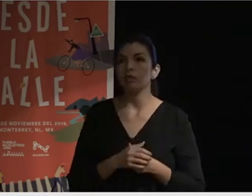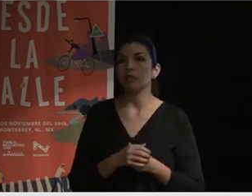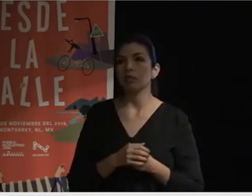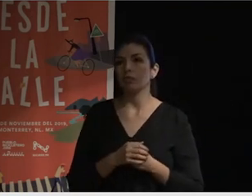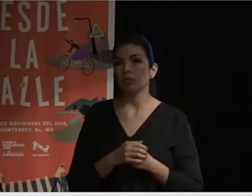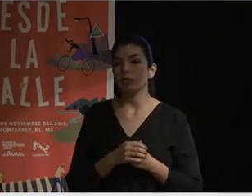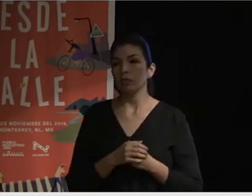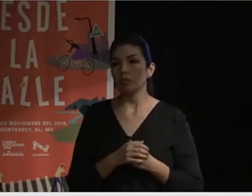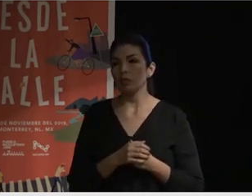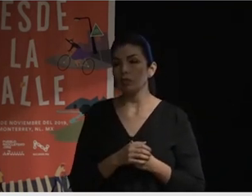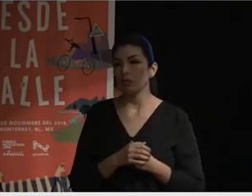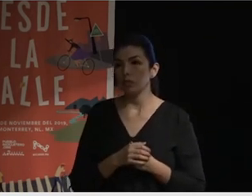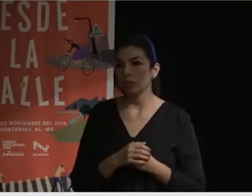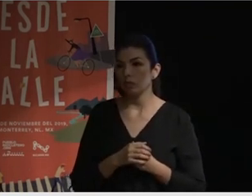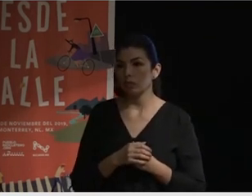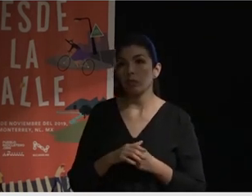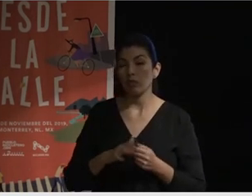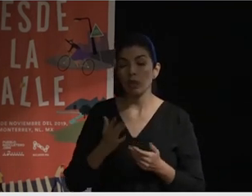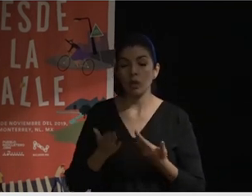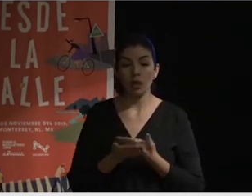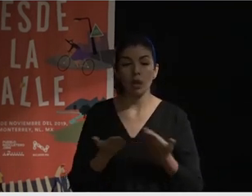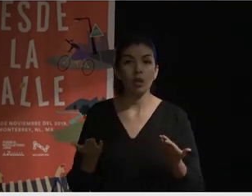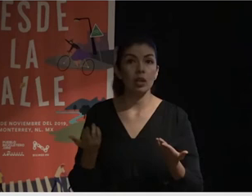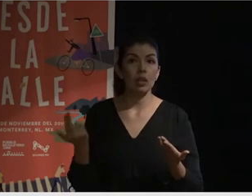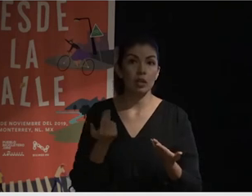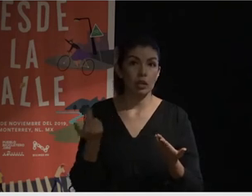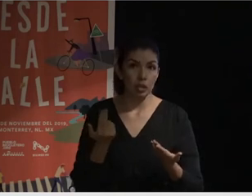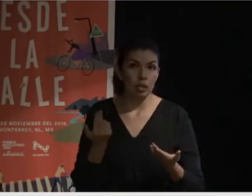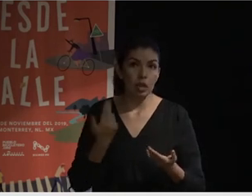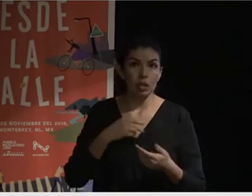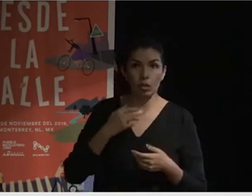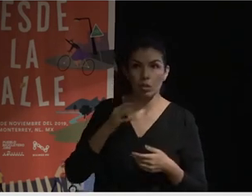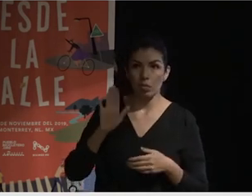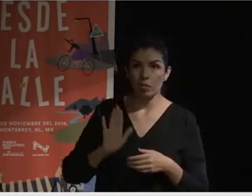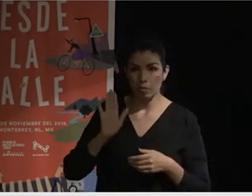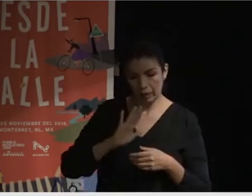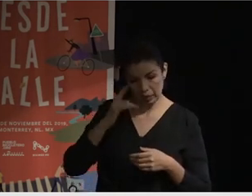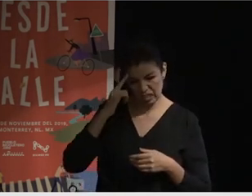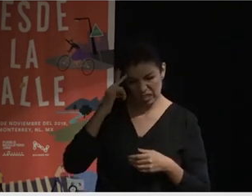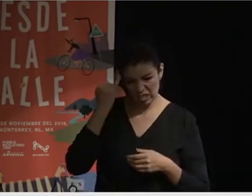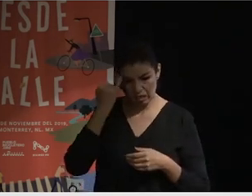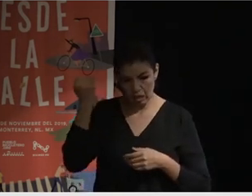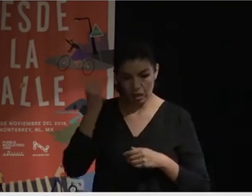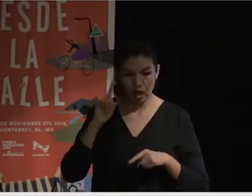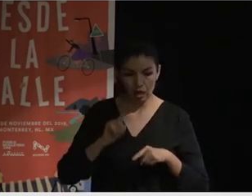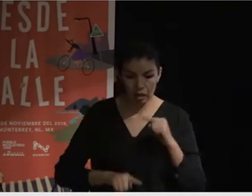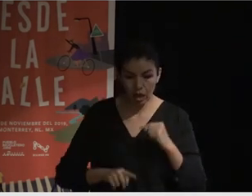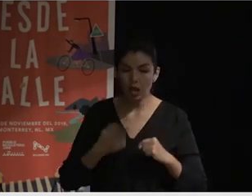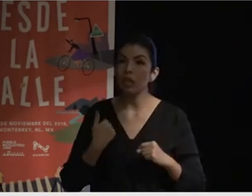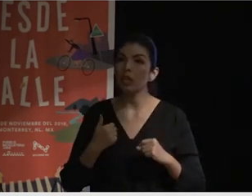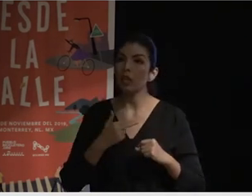otra, creo que sí también tenemos que quitarnos este rollo de la urbanización inevitable. Eso es algo que hemos trabajado en HIC, que